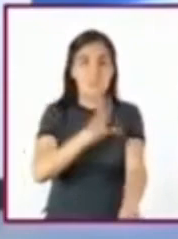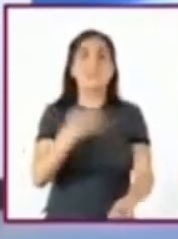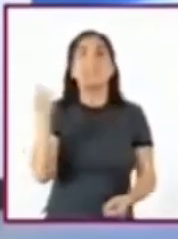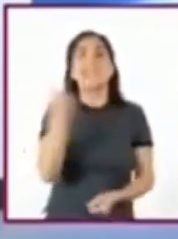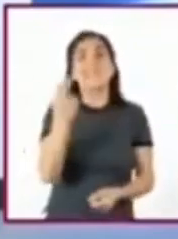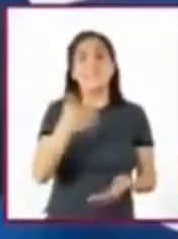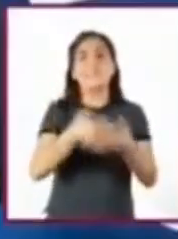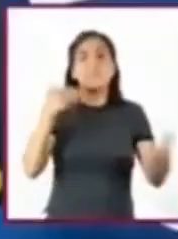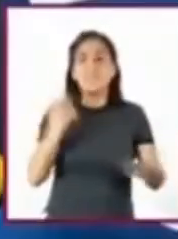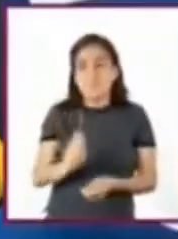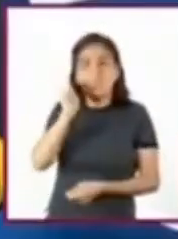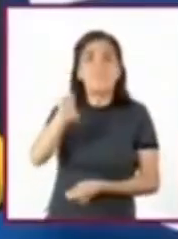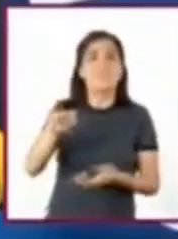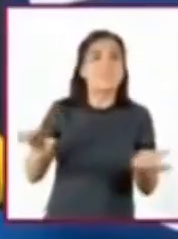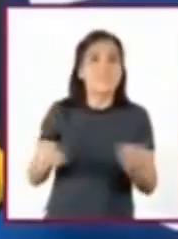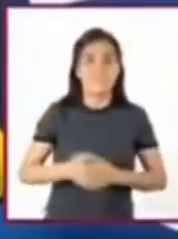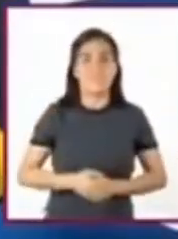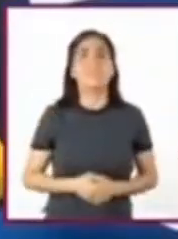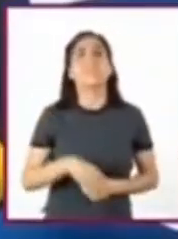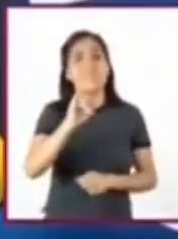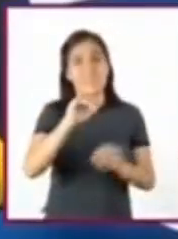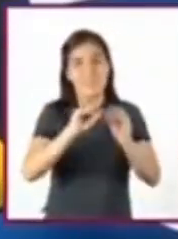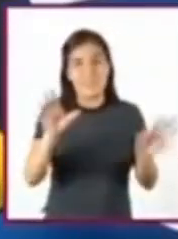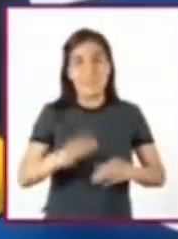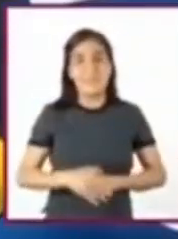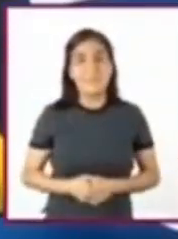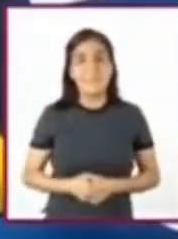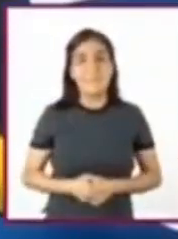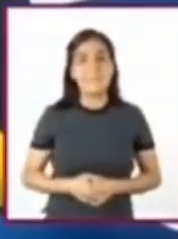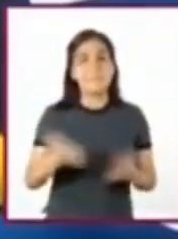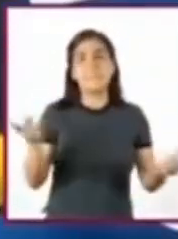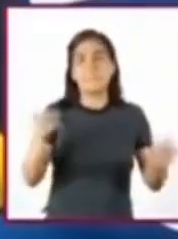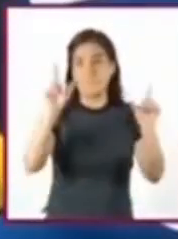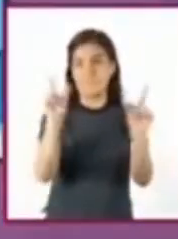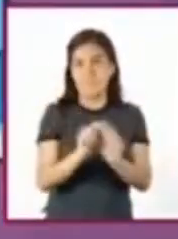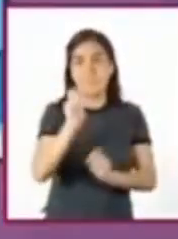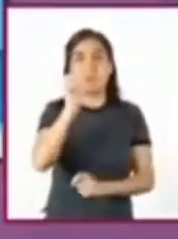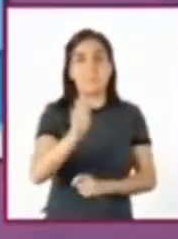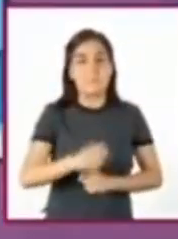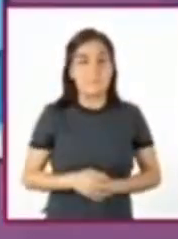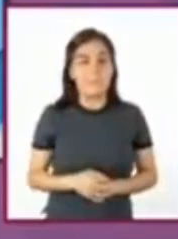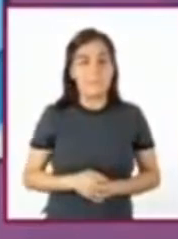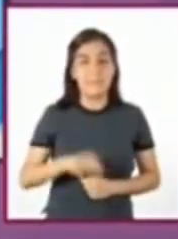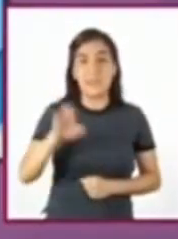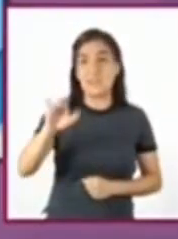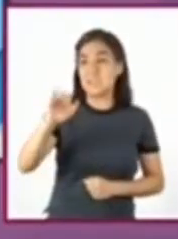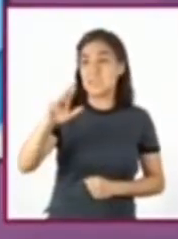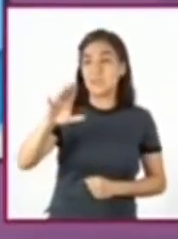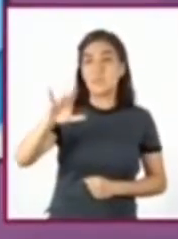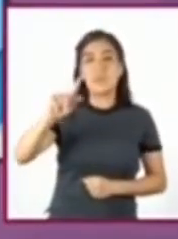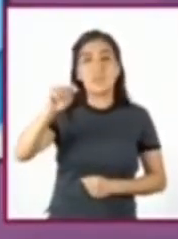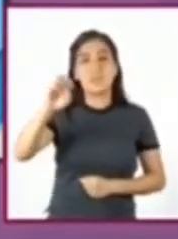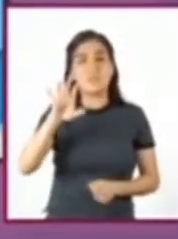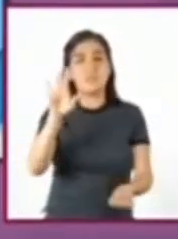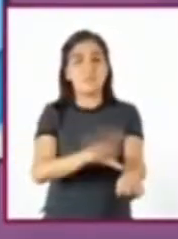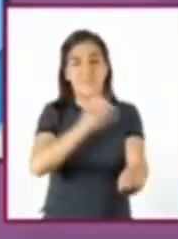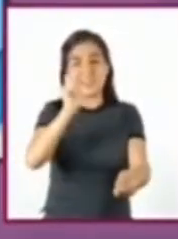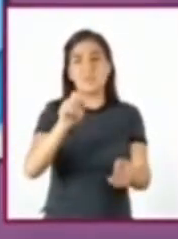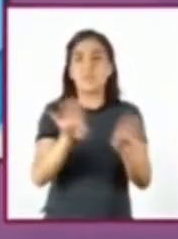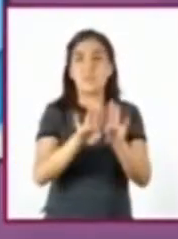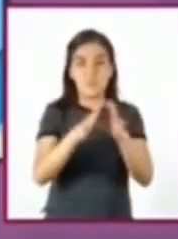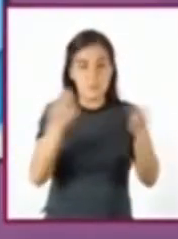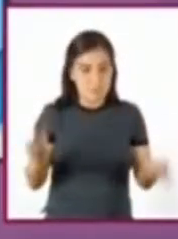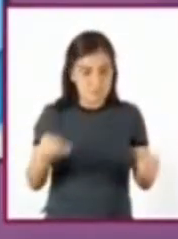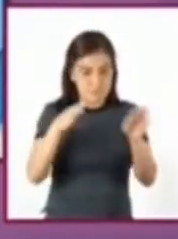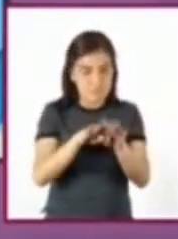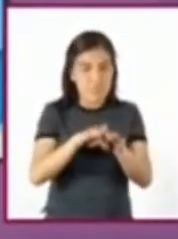qué es. Por supuesto. De forma simplificada, podemos decir que un circuito eléctrico es una trayectoria cerrada, por